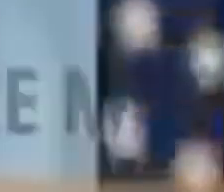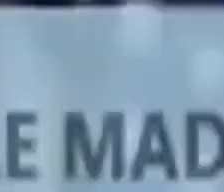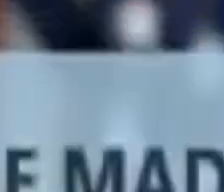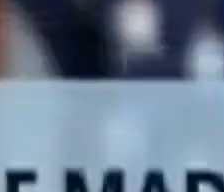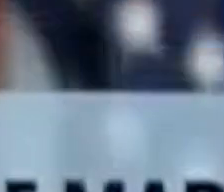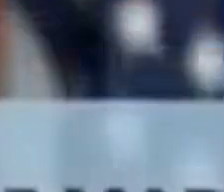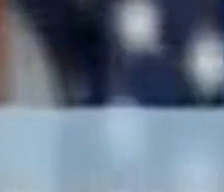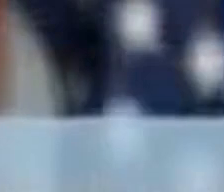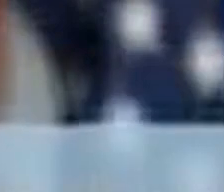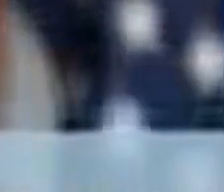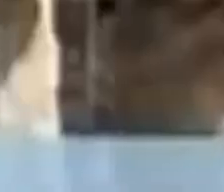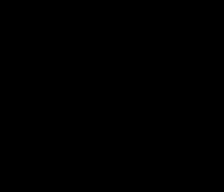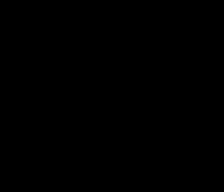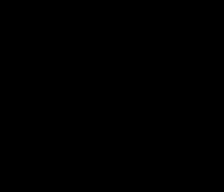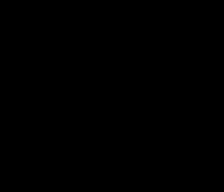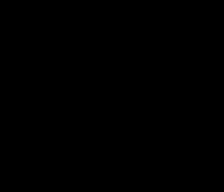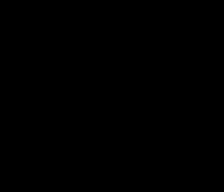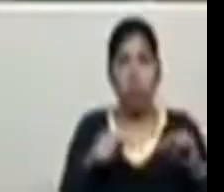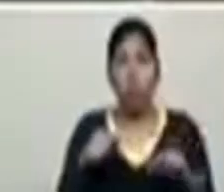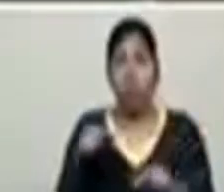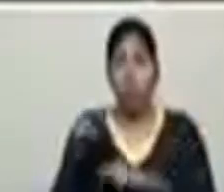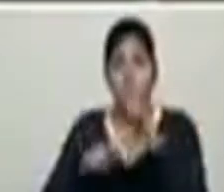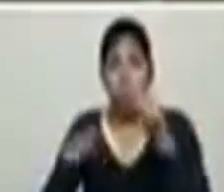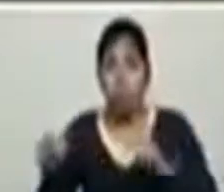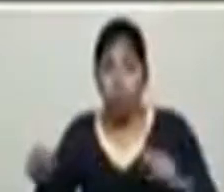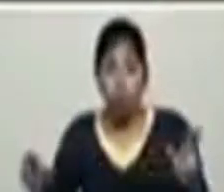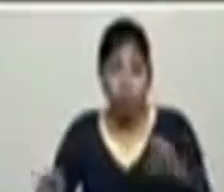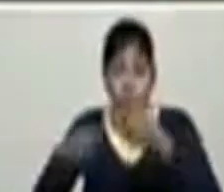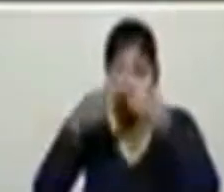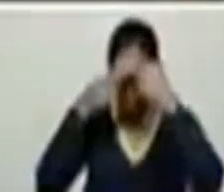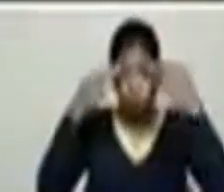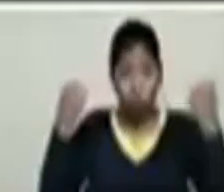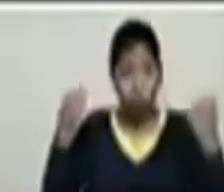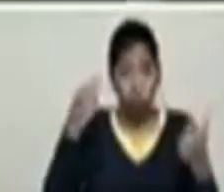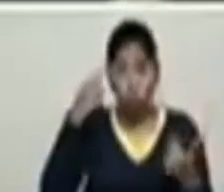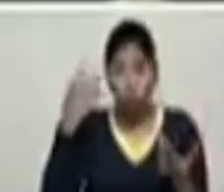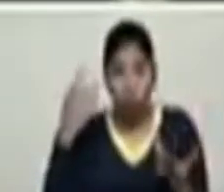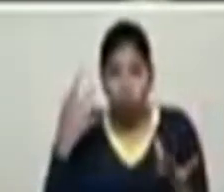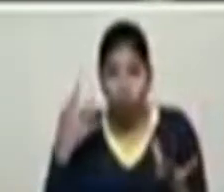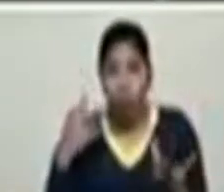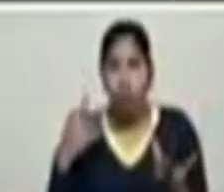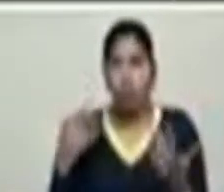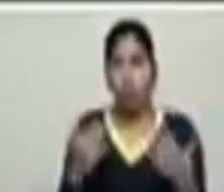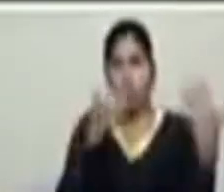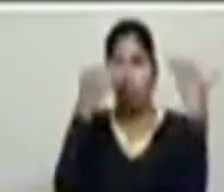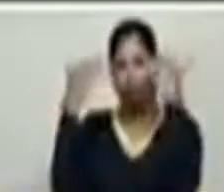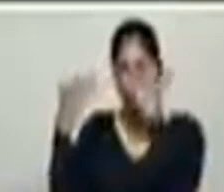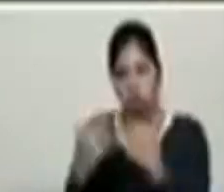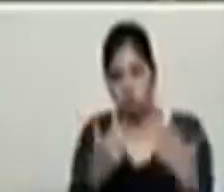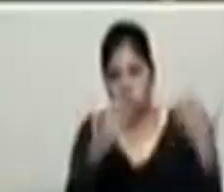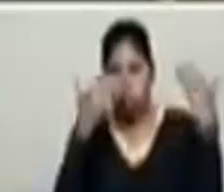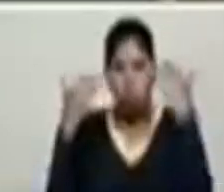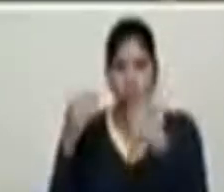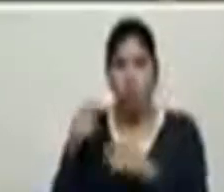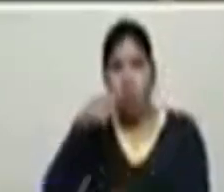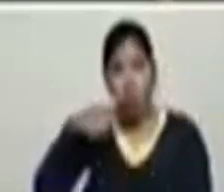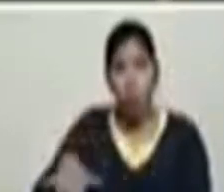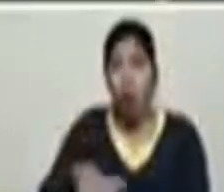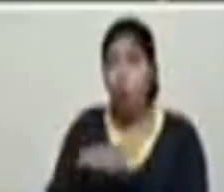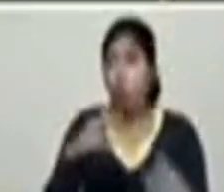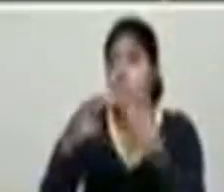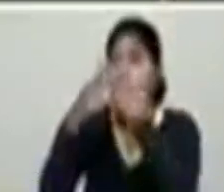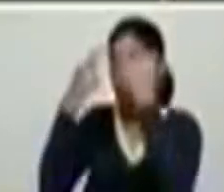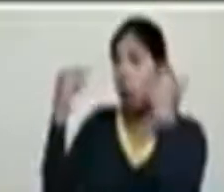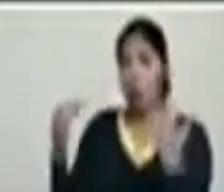señores no este señor un gran despliegue de artillería aérea marítima terrestre y por todos lados señores tienen blindado el espacio aéreo